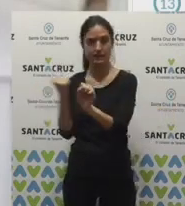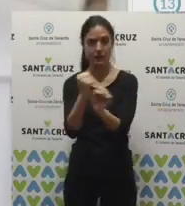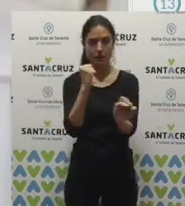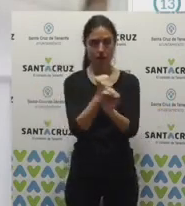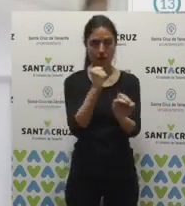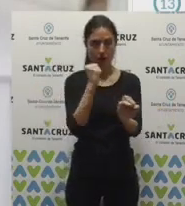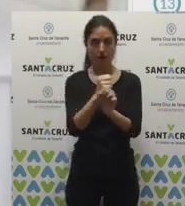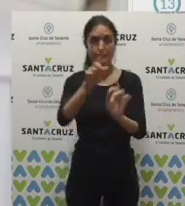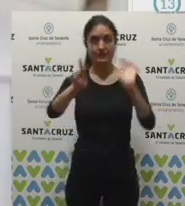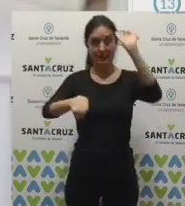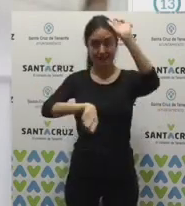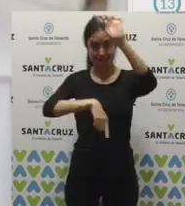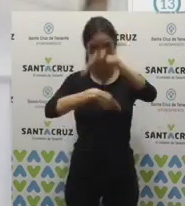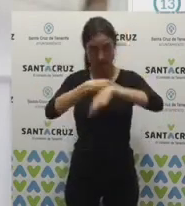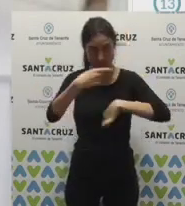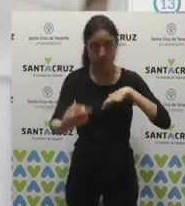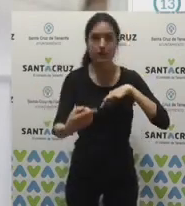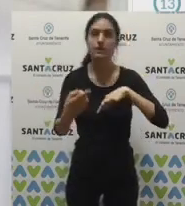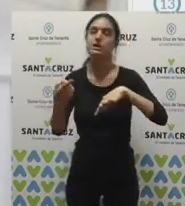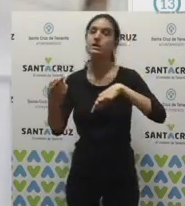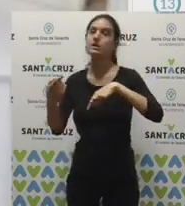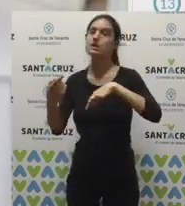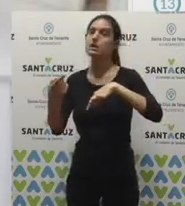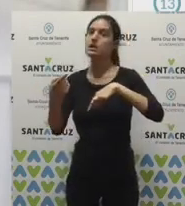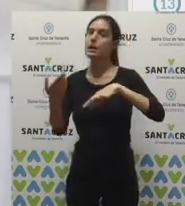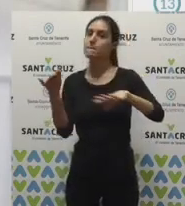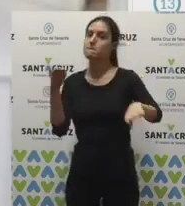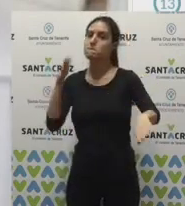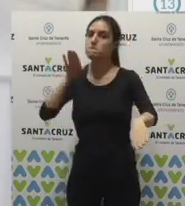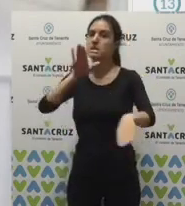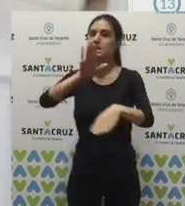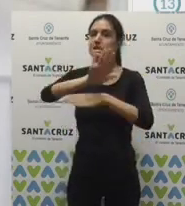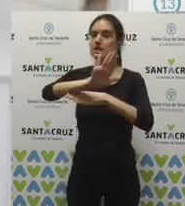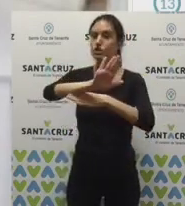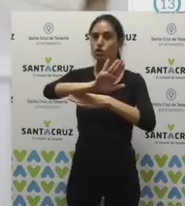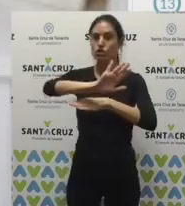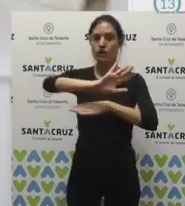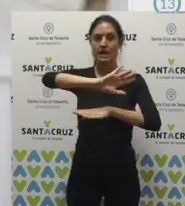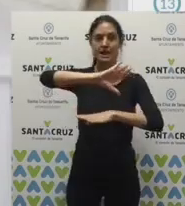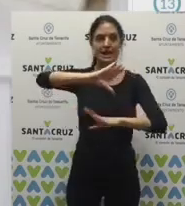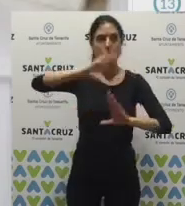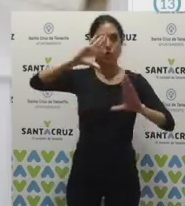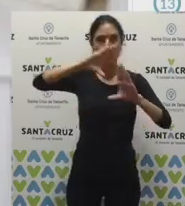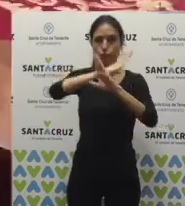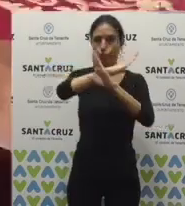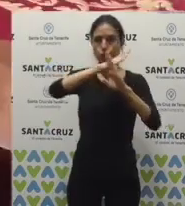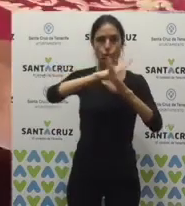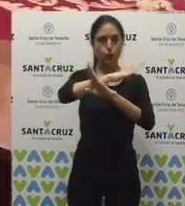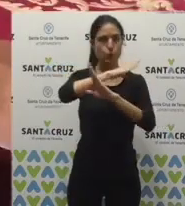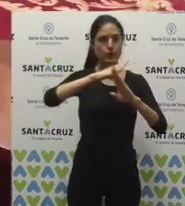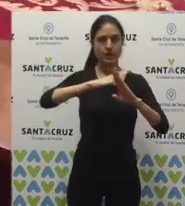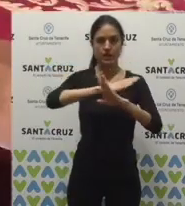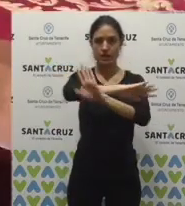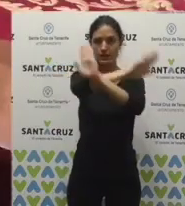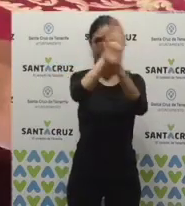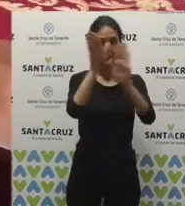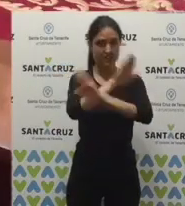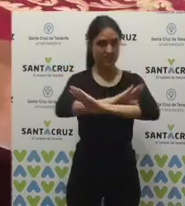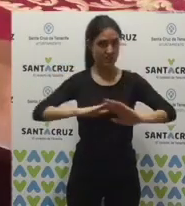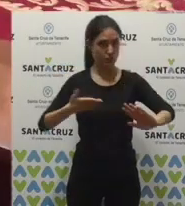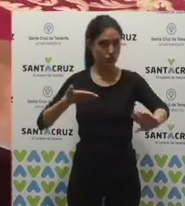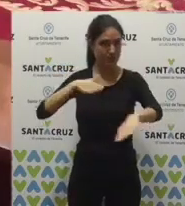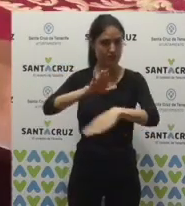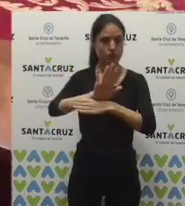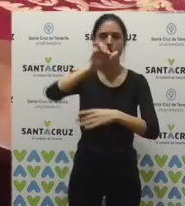un segundo corredor definitivo de la ley en octubre del mismo año contando el mismo con un proceso participativo